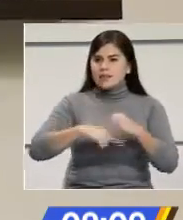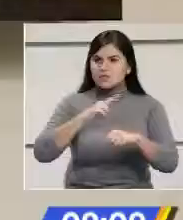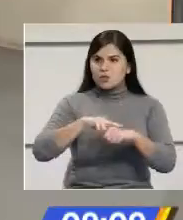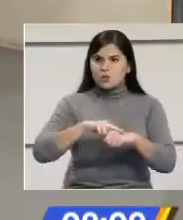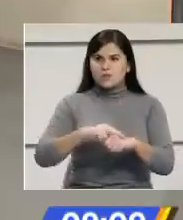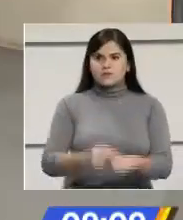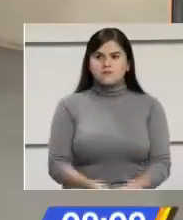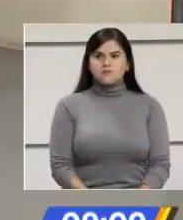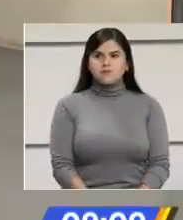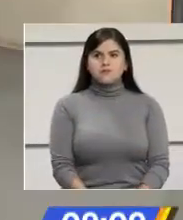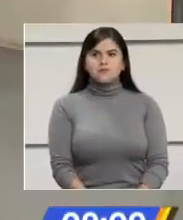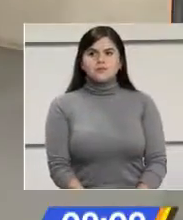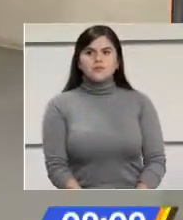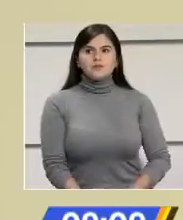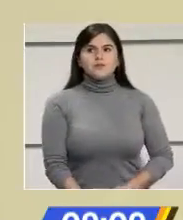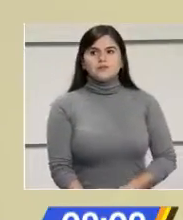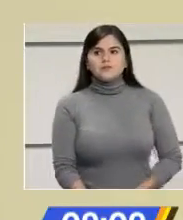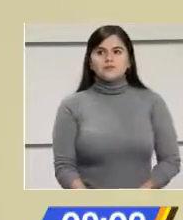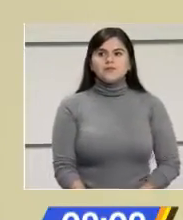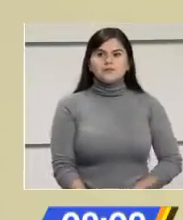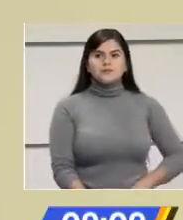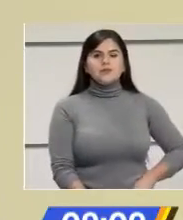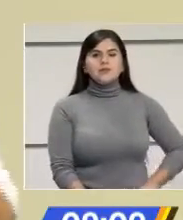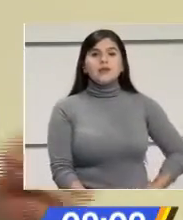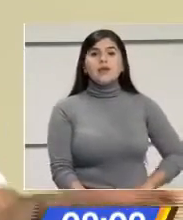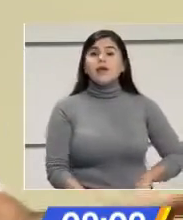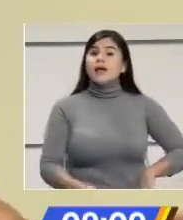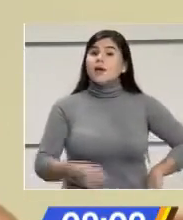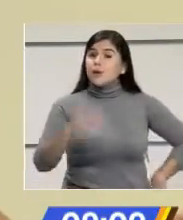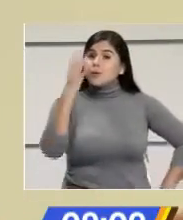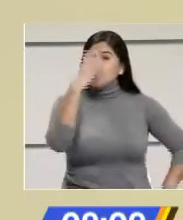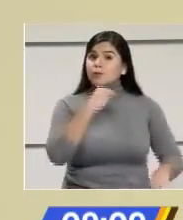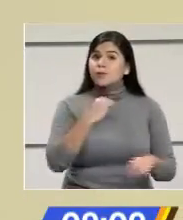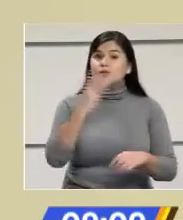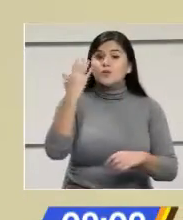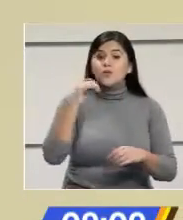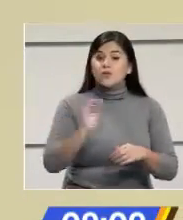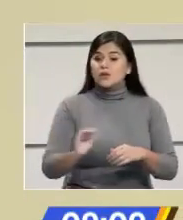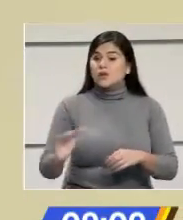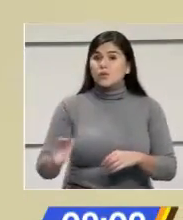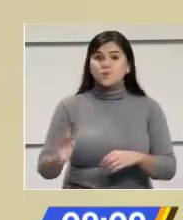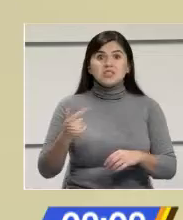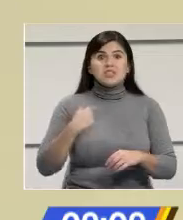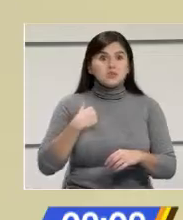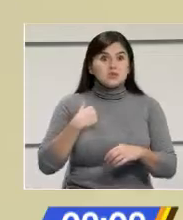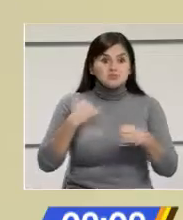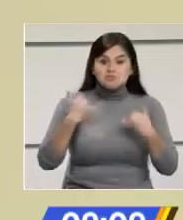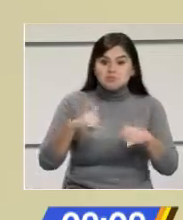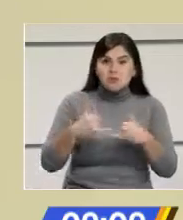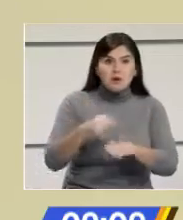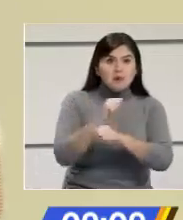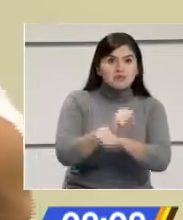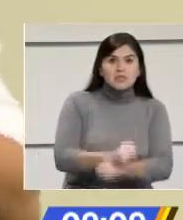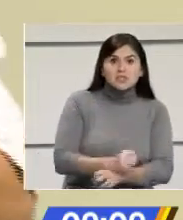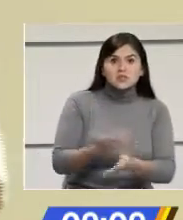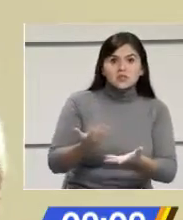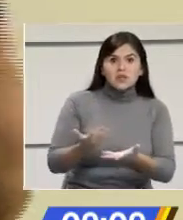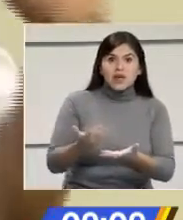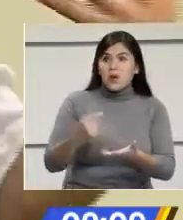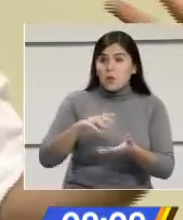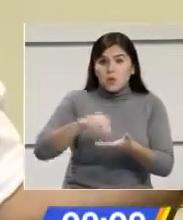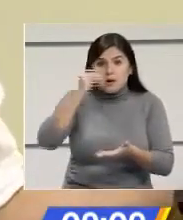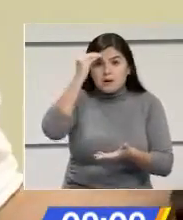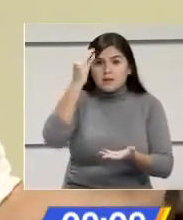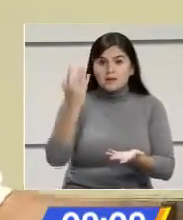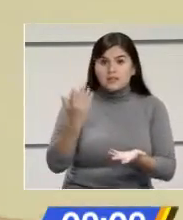sí, no, de hecho es bonito porque hay muchos juegos tradicionales que los chicos ni siquiera han correcto. Y los papás, o nosotros mismos, ¿verdad?